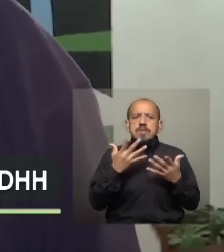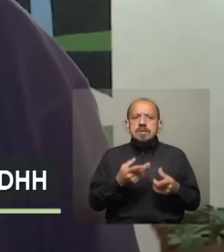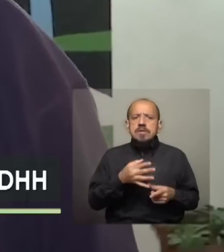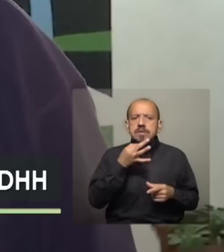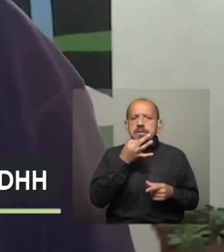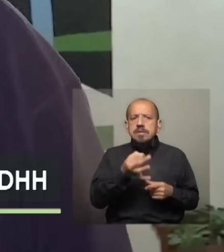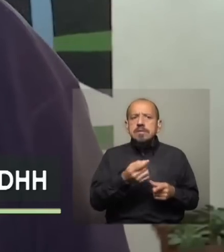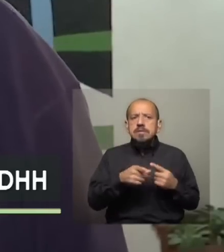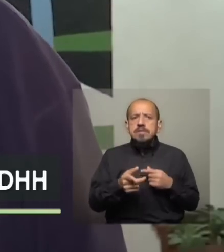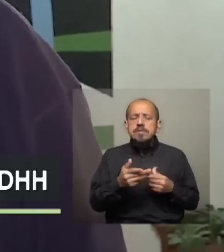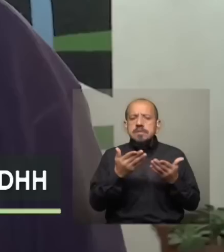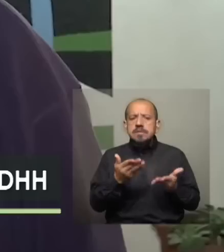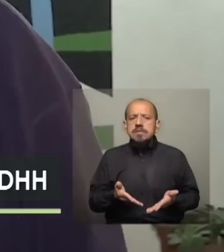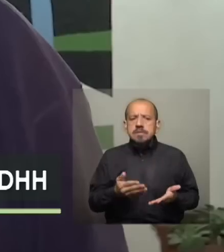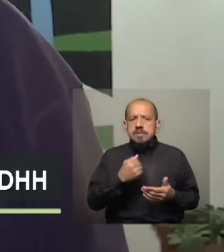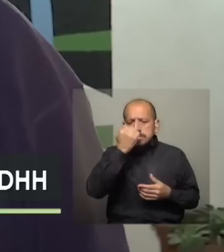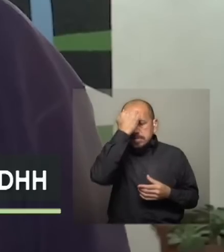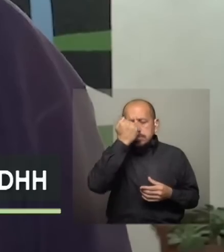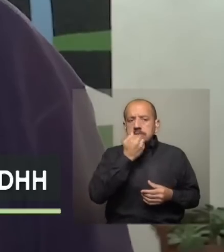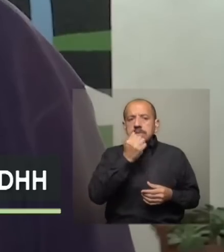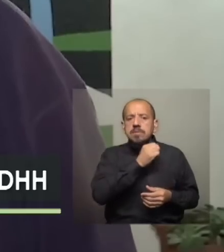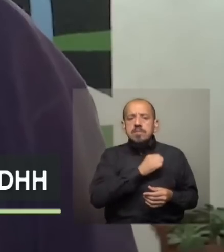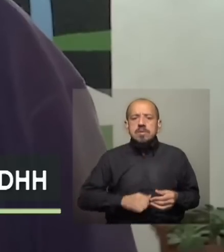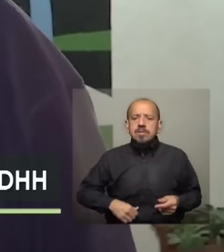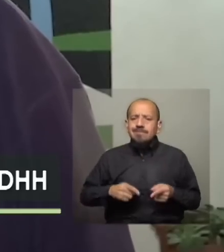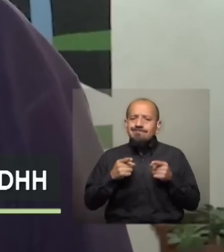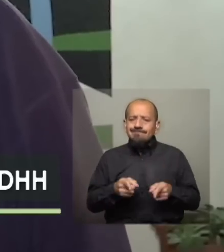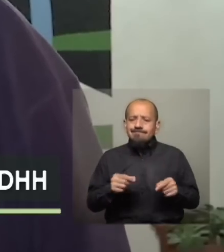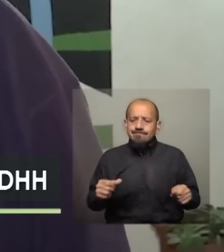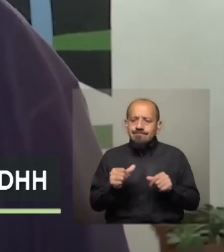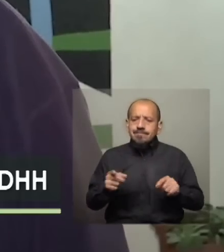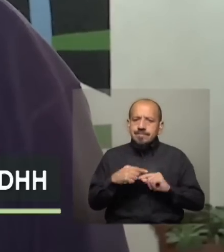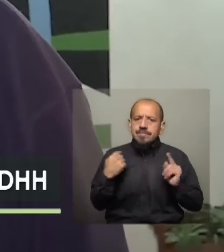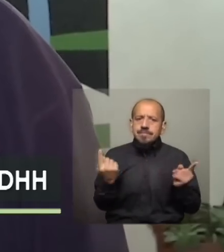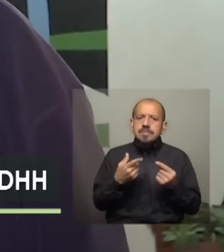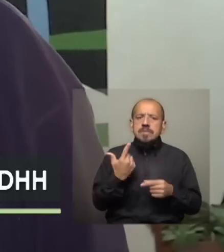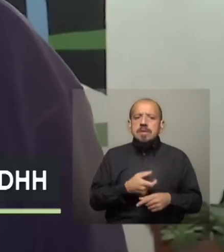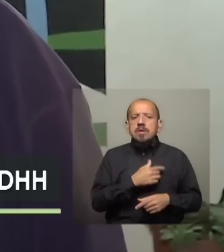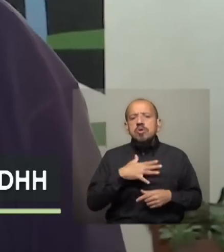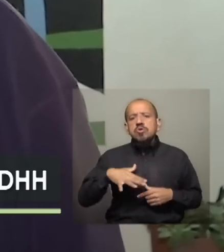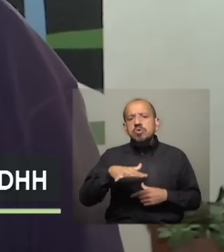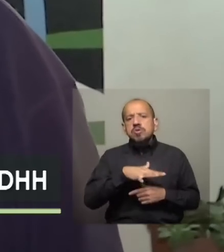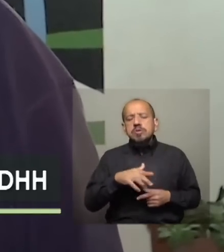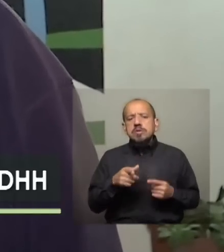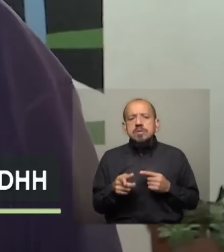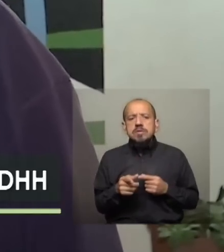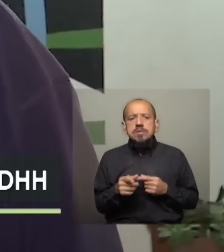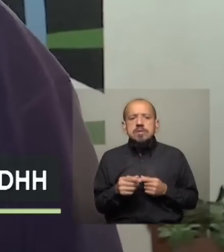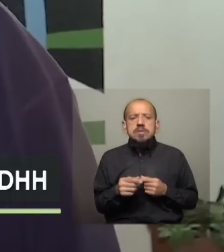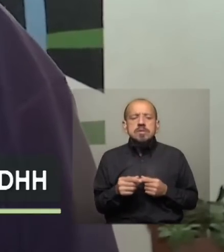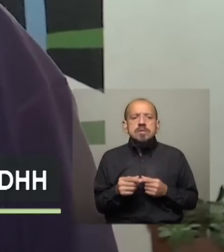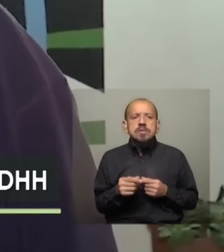ocultar lo dañino que fue el terrorismo de estado lo mal que afectó a toda la sociedad y tratan de